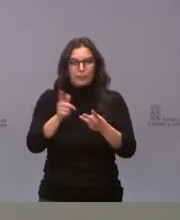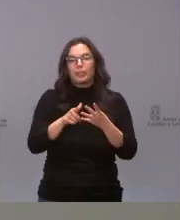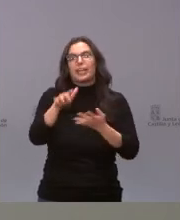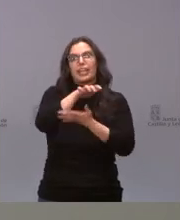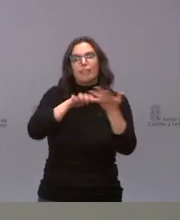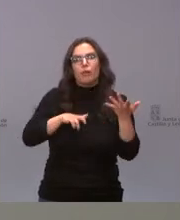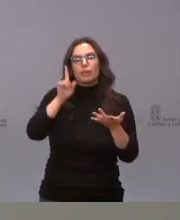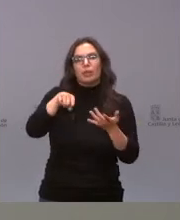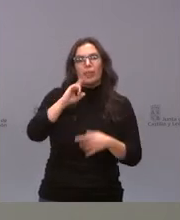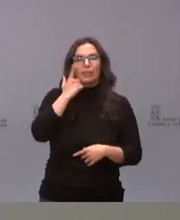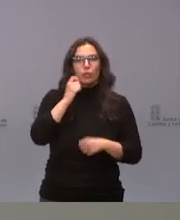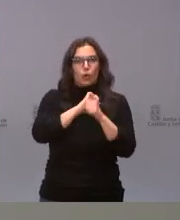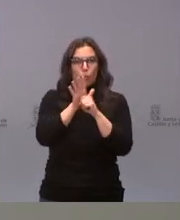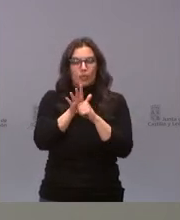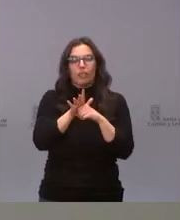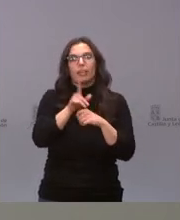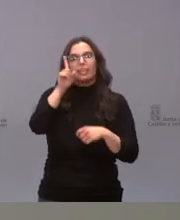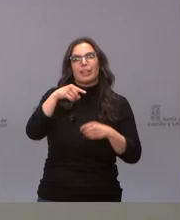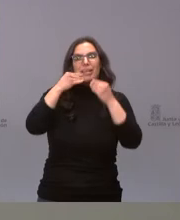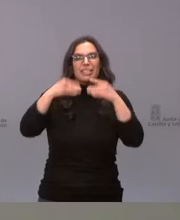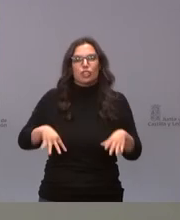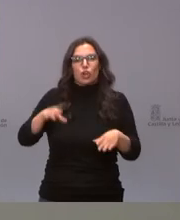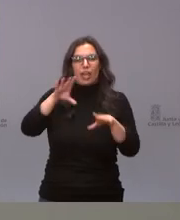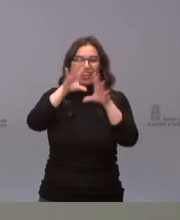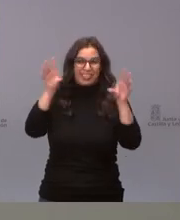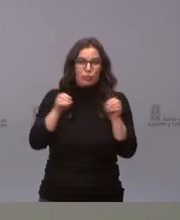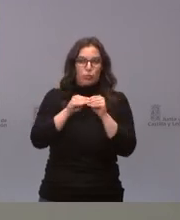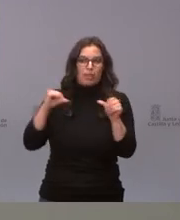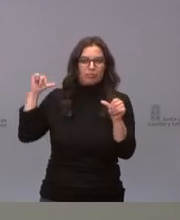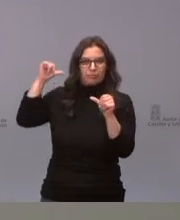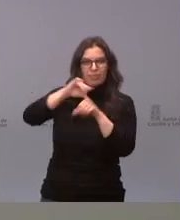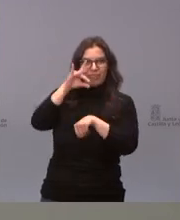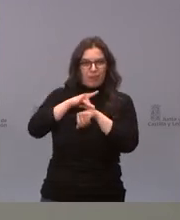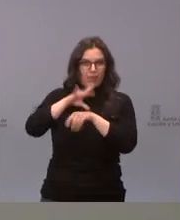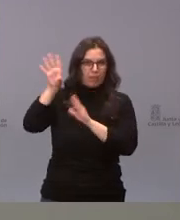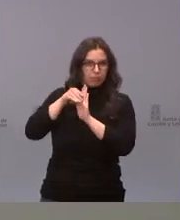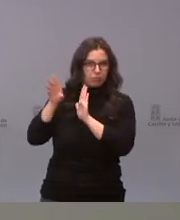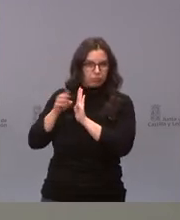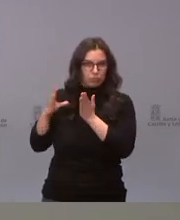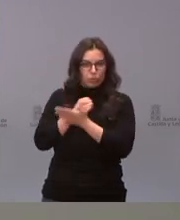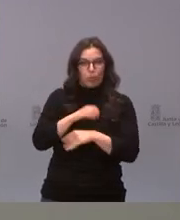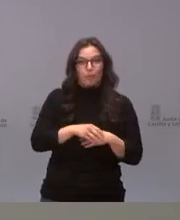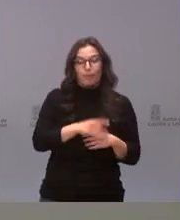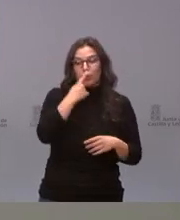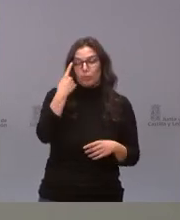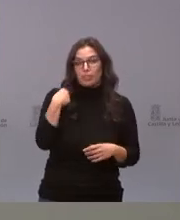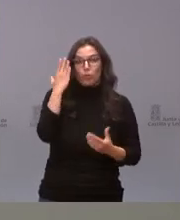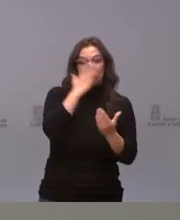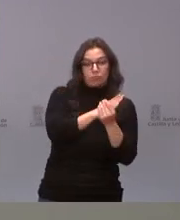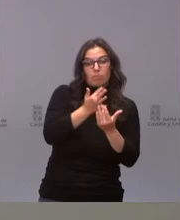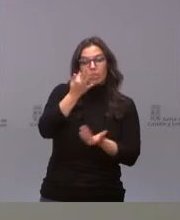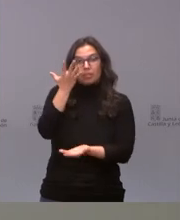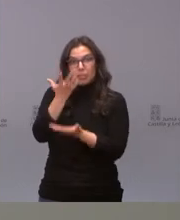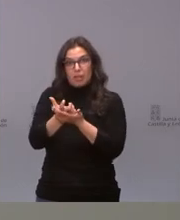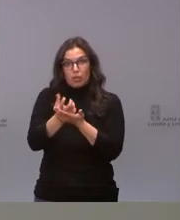de detección de COVID y a la historia clínica resumida. En el año 2020, entre la carpeta del paciente y la aplicación de Sacil